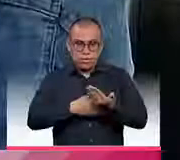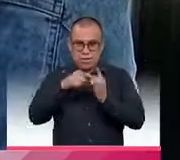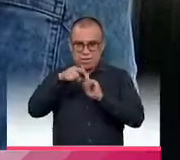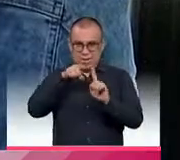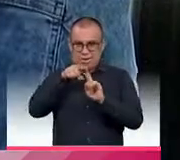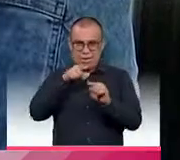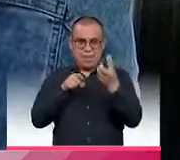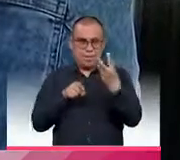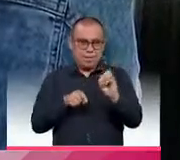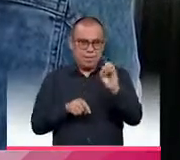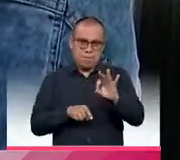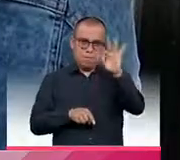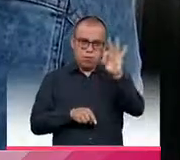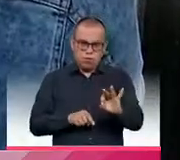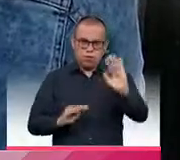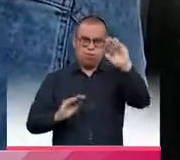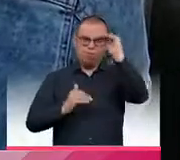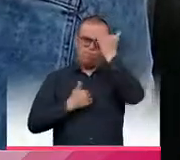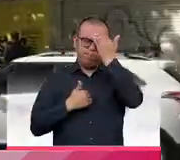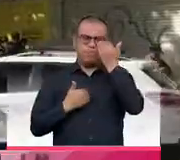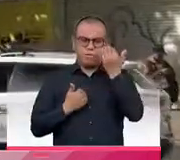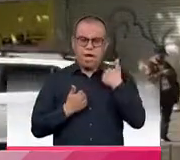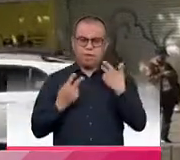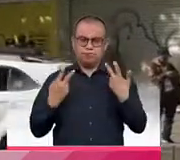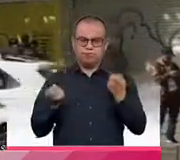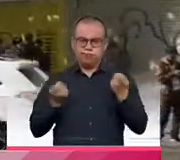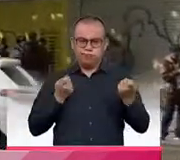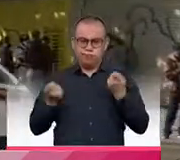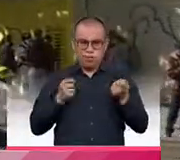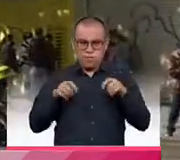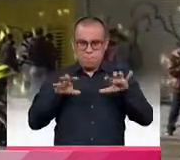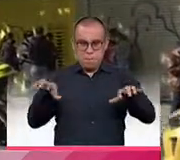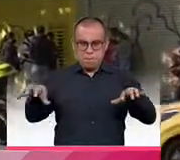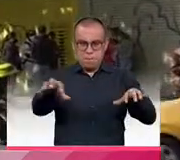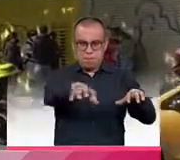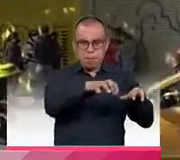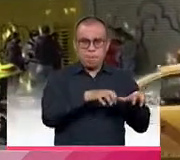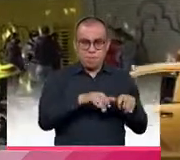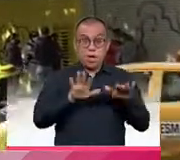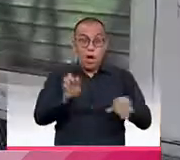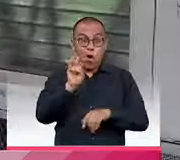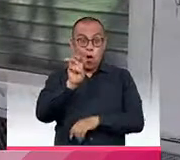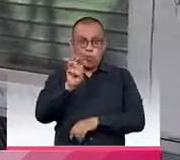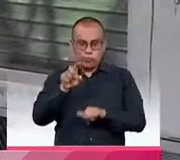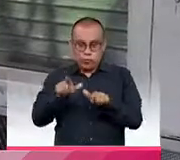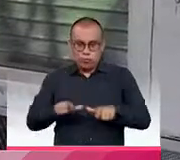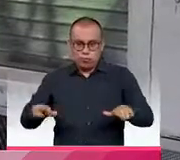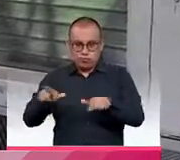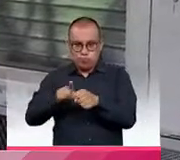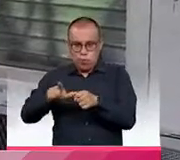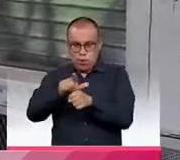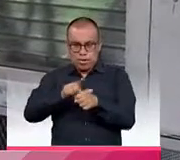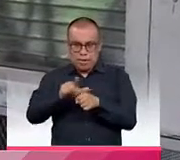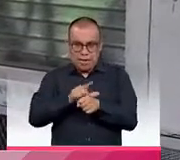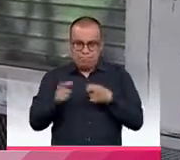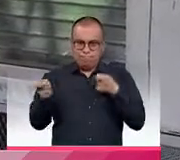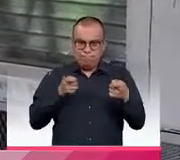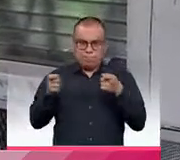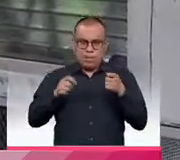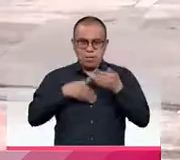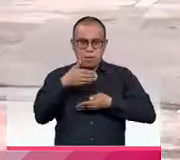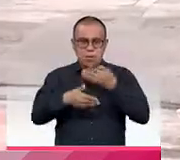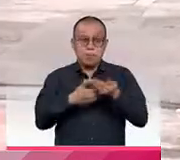un 30%. Conscientes de la importancia del aislamiento, ciudadanos de los sectores comerciales de las 8 localidades decidieron quedarse en casa. No